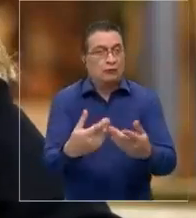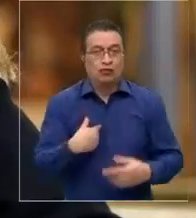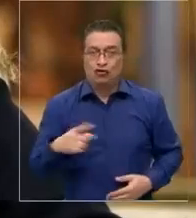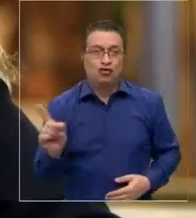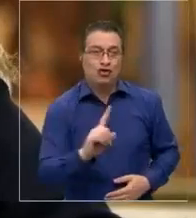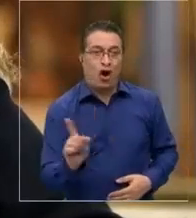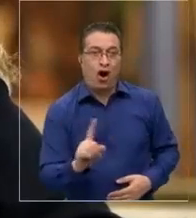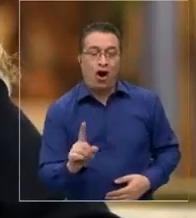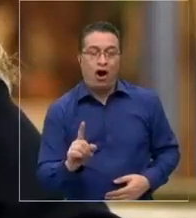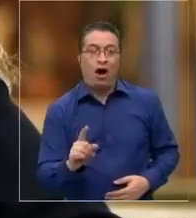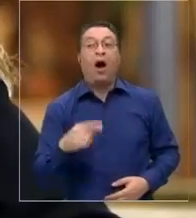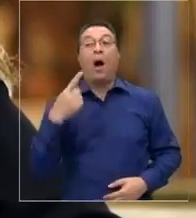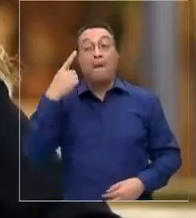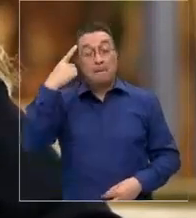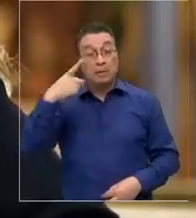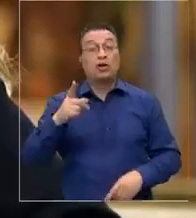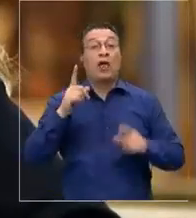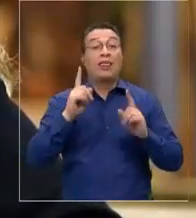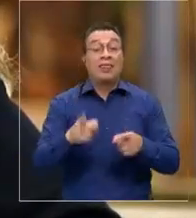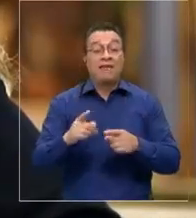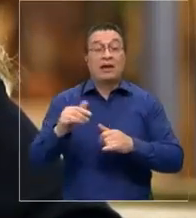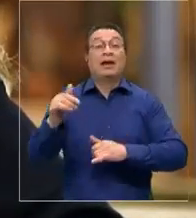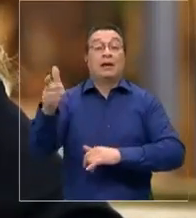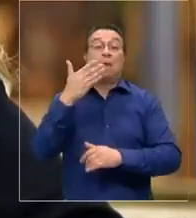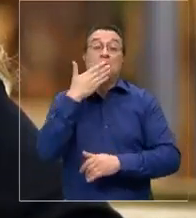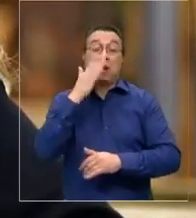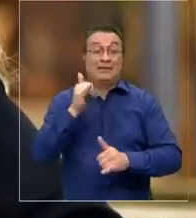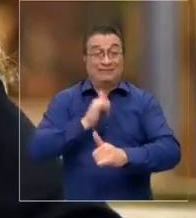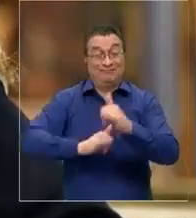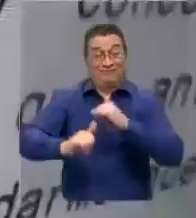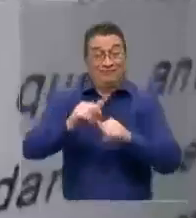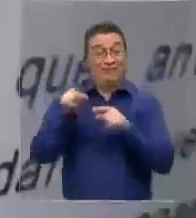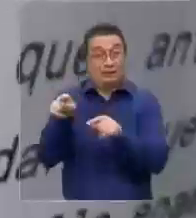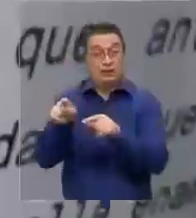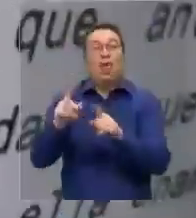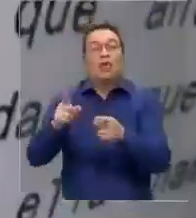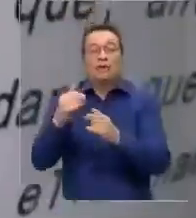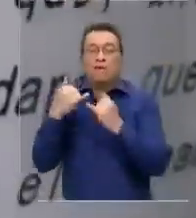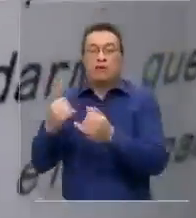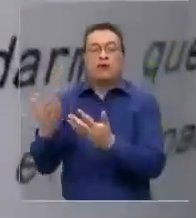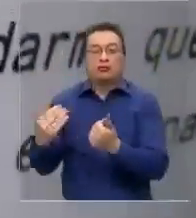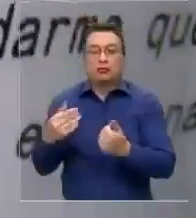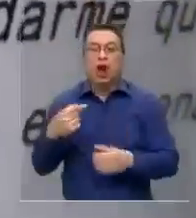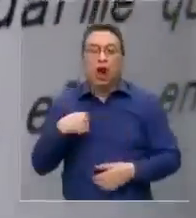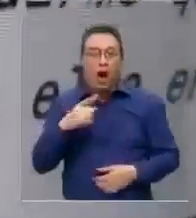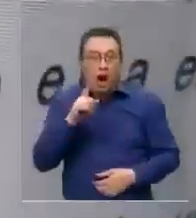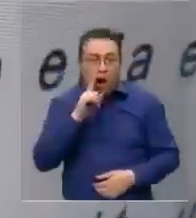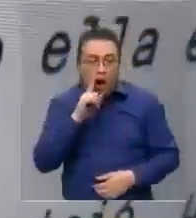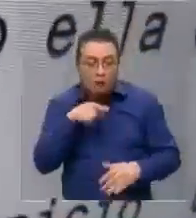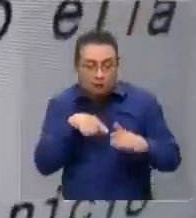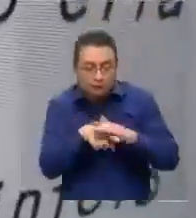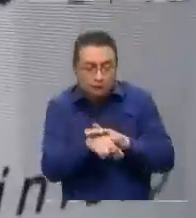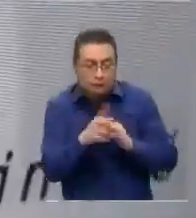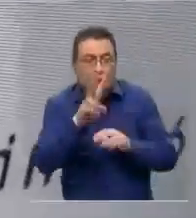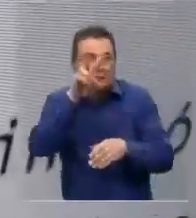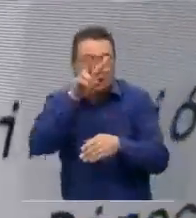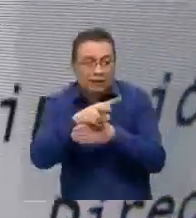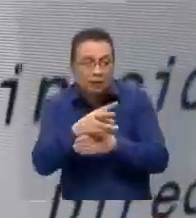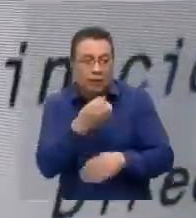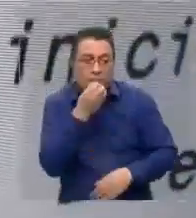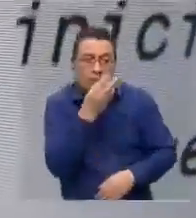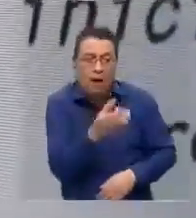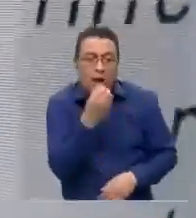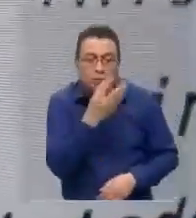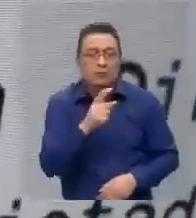pero debiera haber sido informática la que hubiese entregado dicha información. Tuvimos acceso a la declaración de una testigo que da